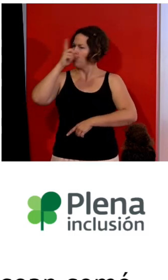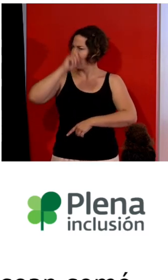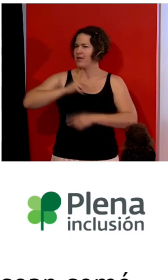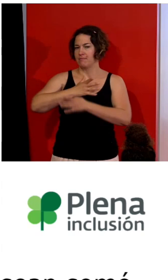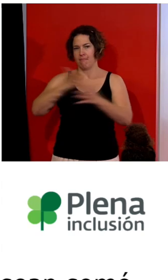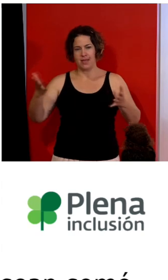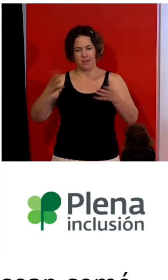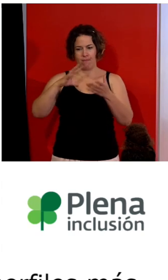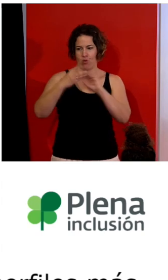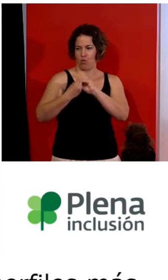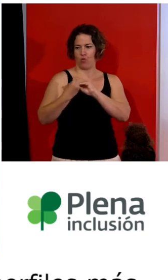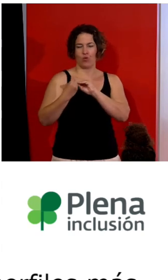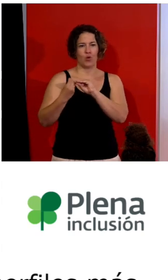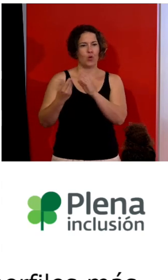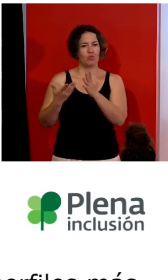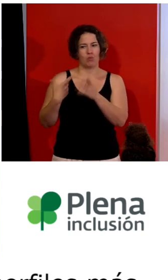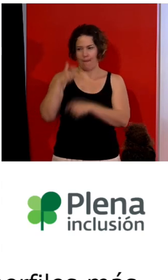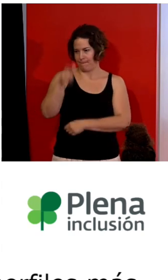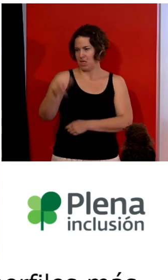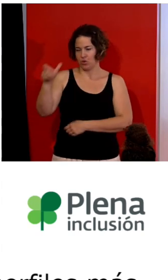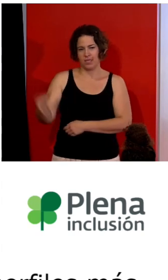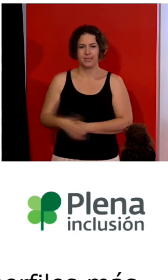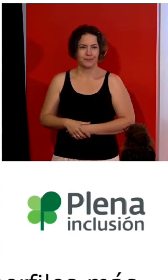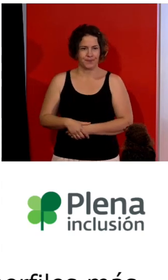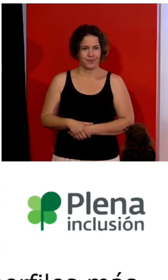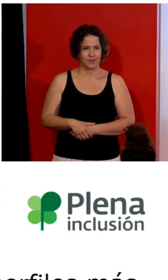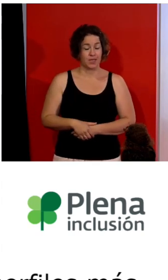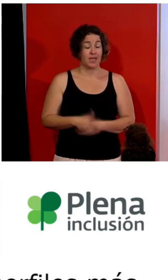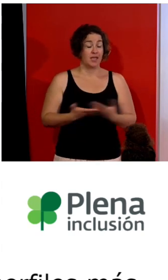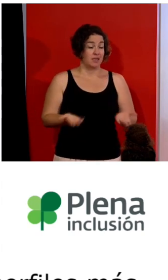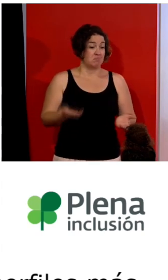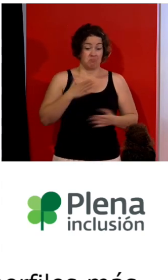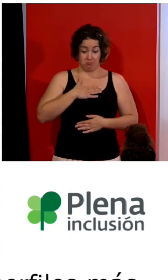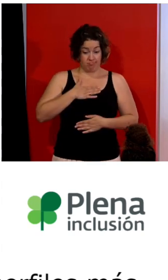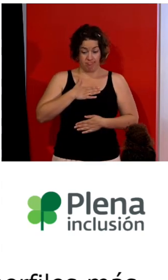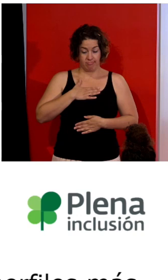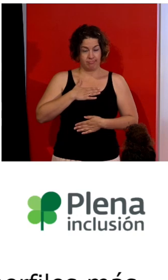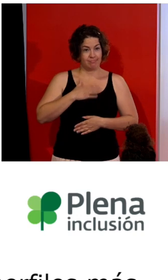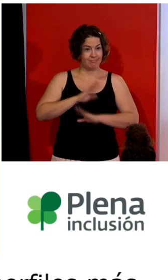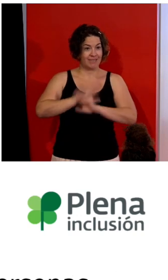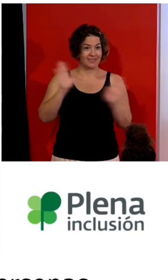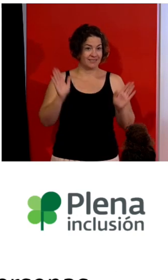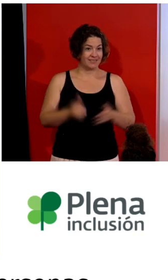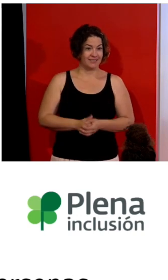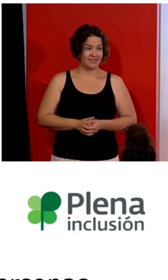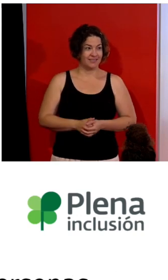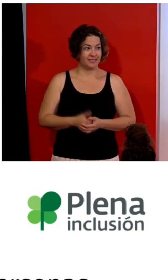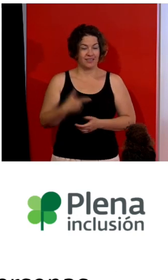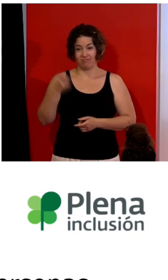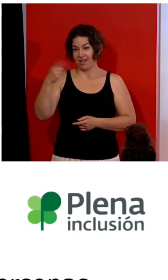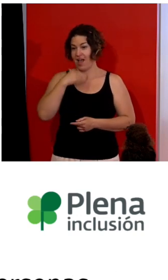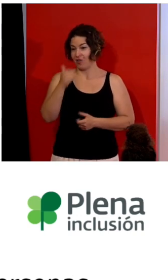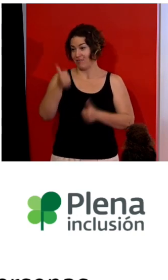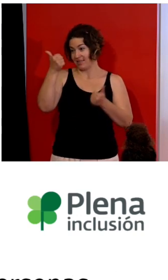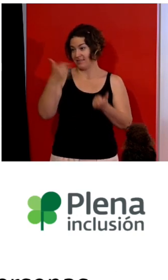se adecúen con estas personas. Y por mi parte, pues nada más. No sé si tú tienes algo más que decir,